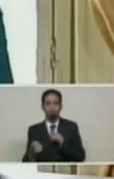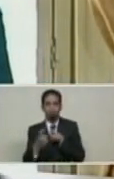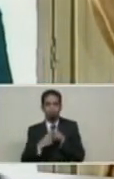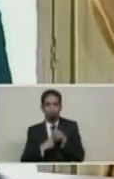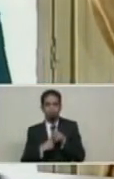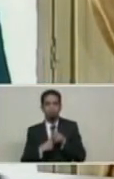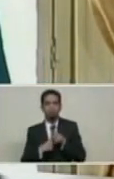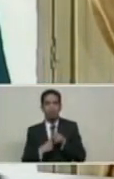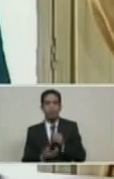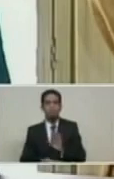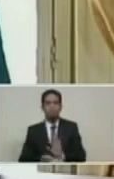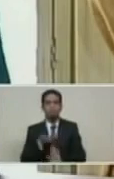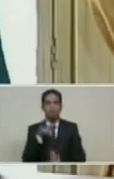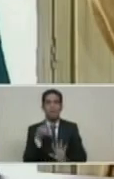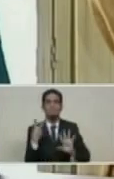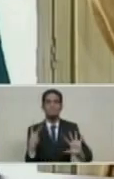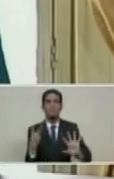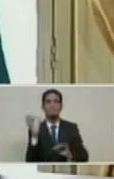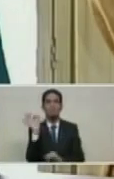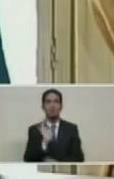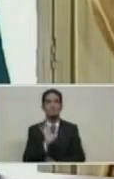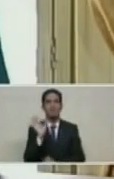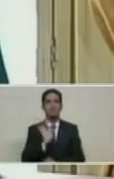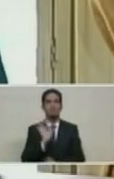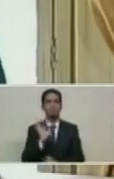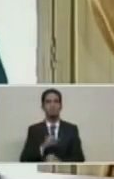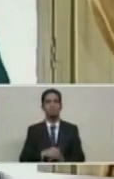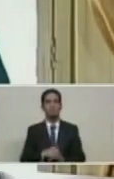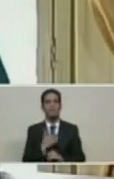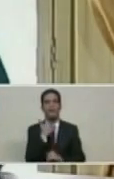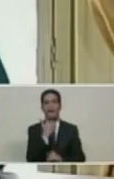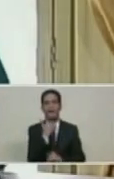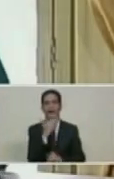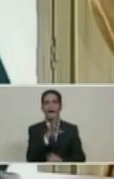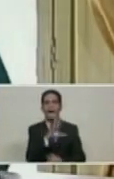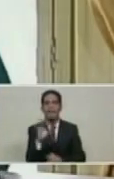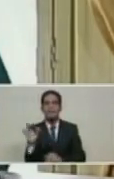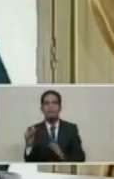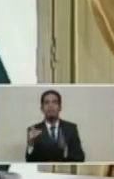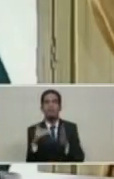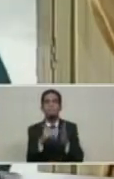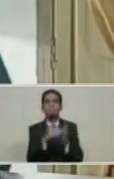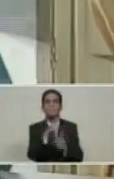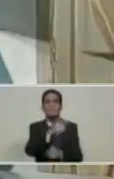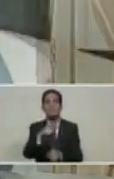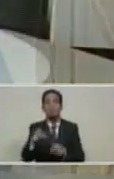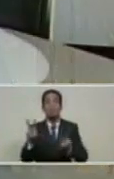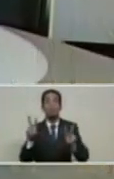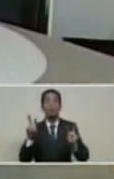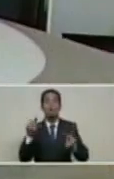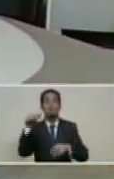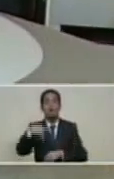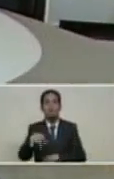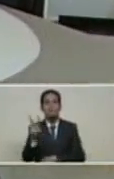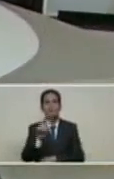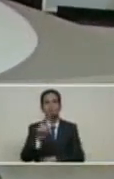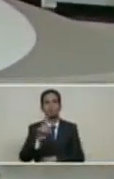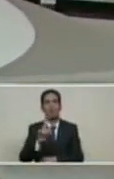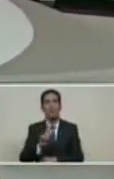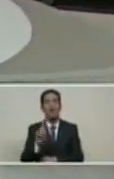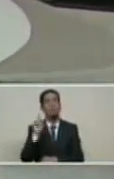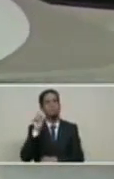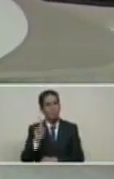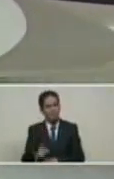7%, 7%, casi 500.000 estudiantes nuevos. Tenemos que